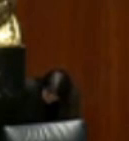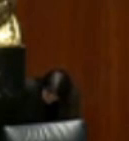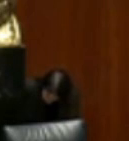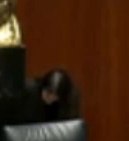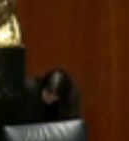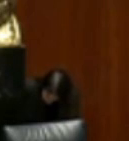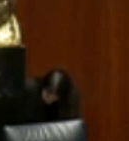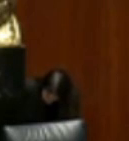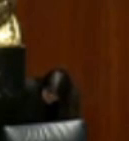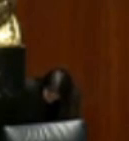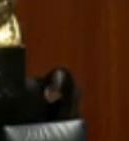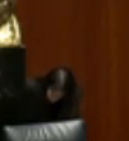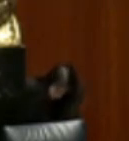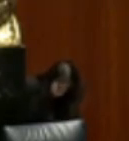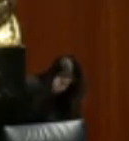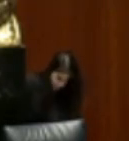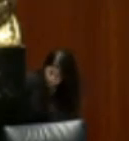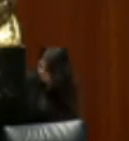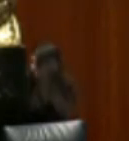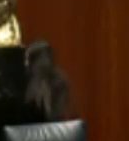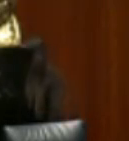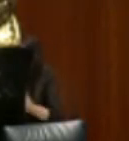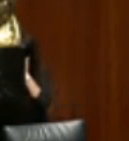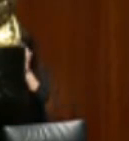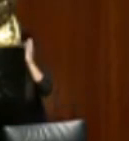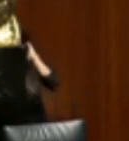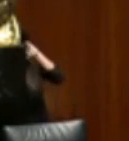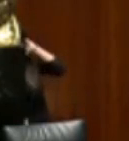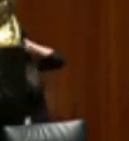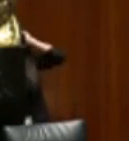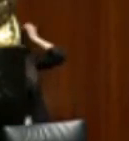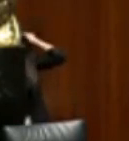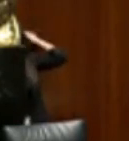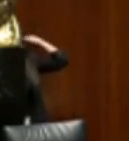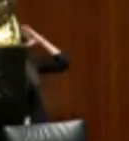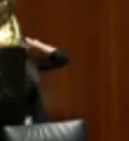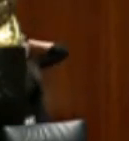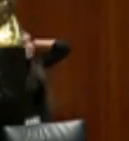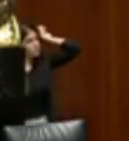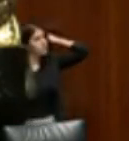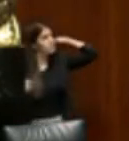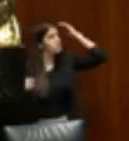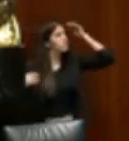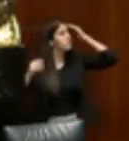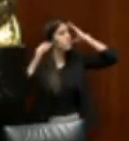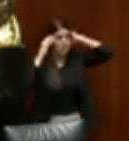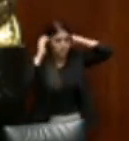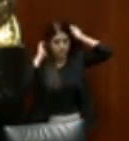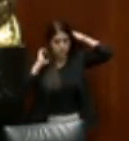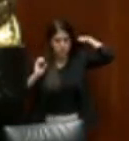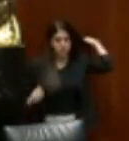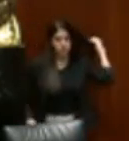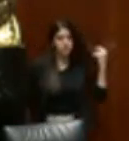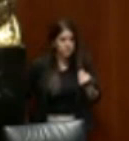civiles, penales, familiares, fiscales, ellos son donde se inicia el